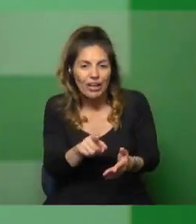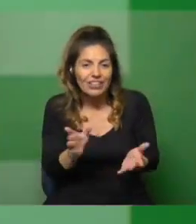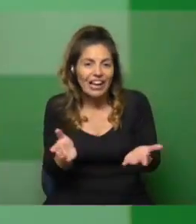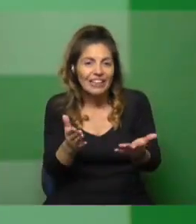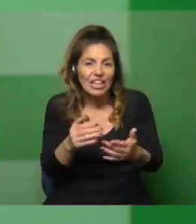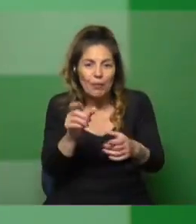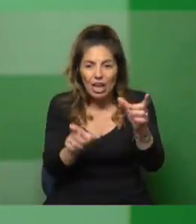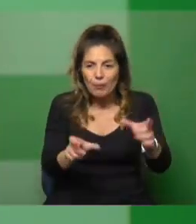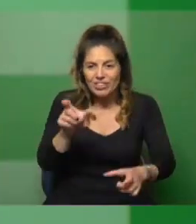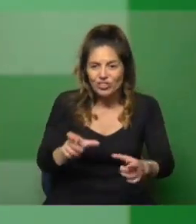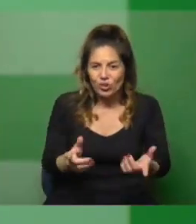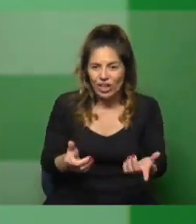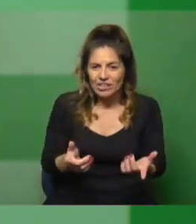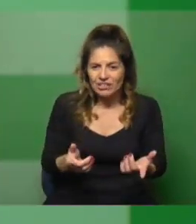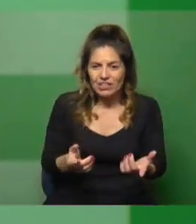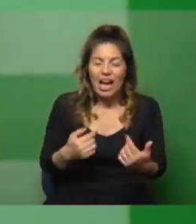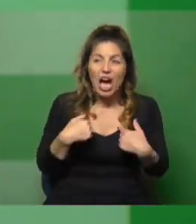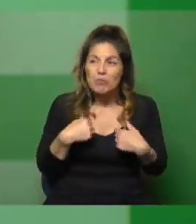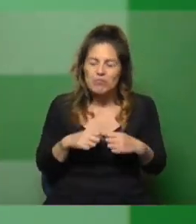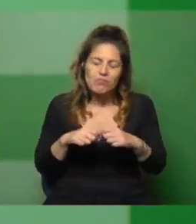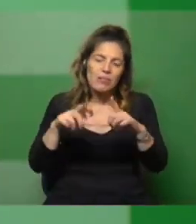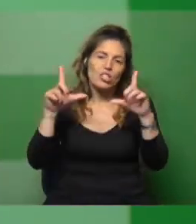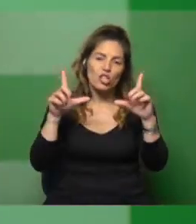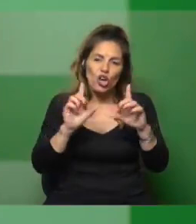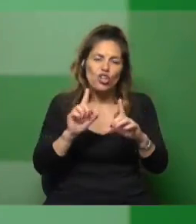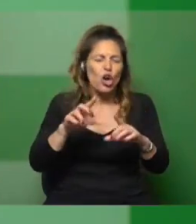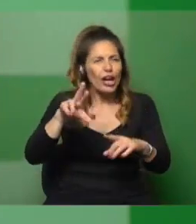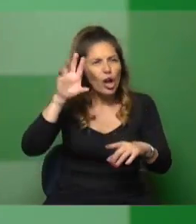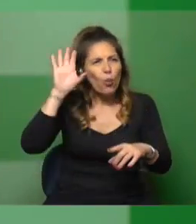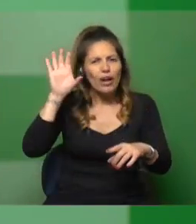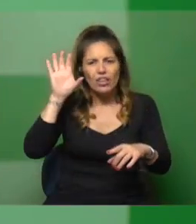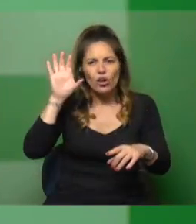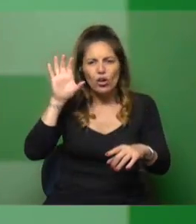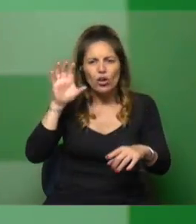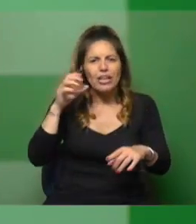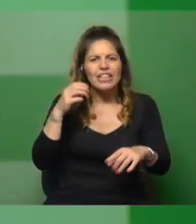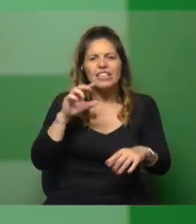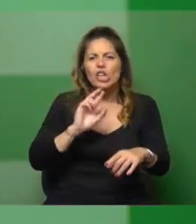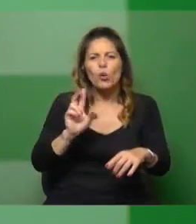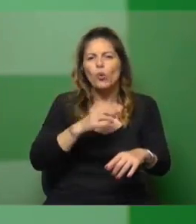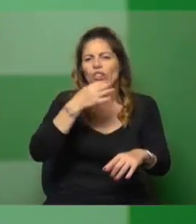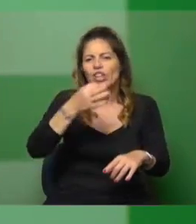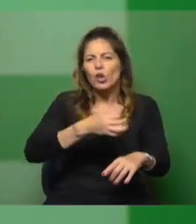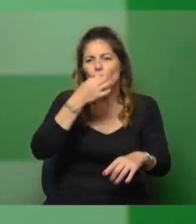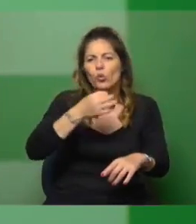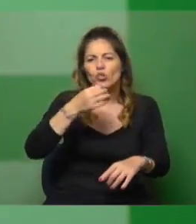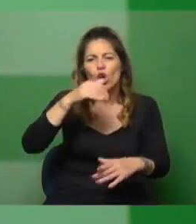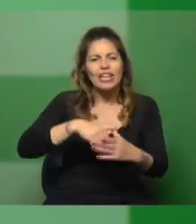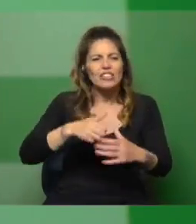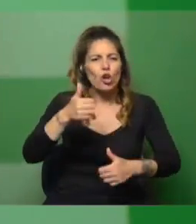en la gente pero bueno este a mí me impresionó porque no recuerdo ningún discurso en una elección